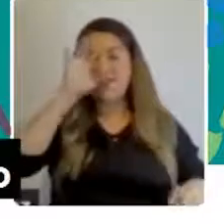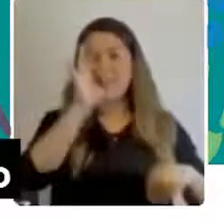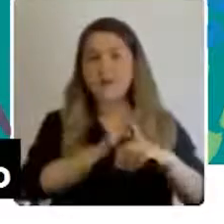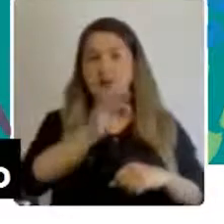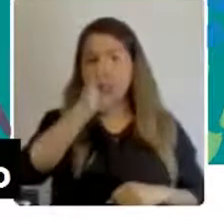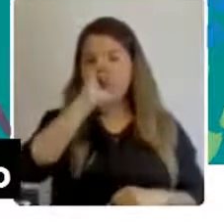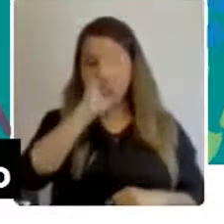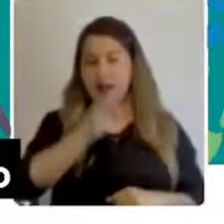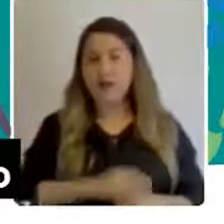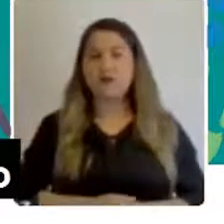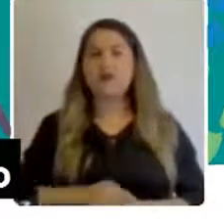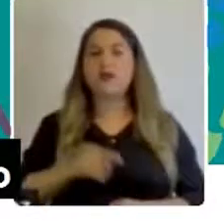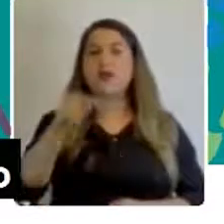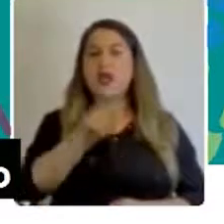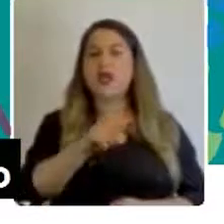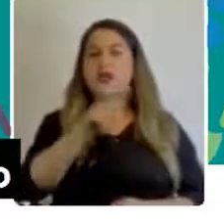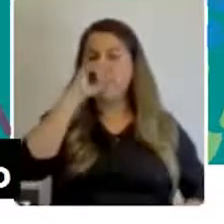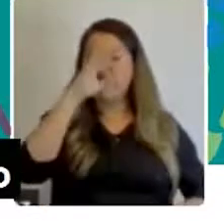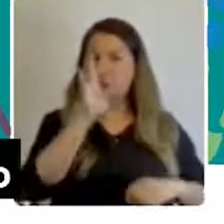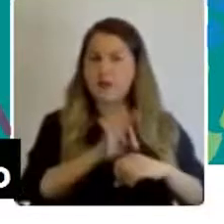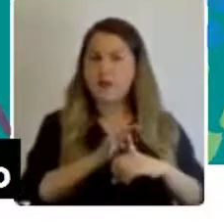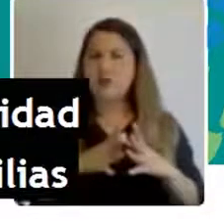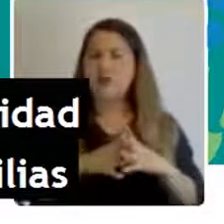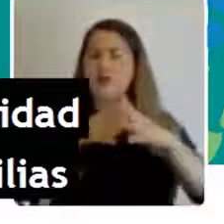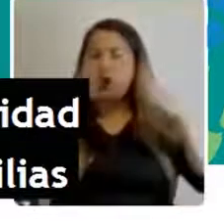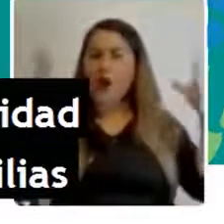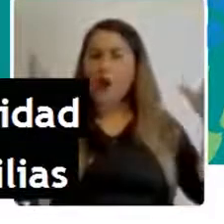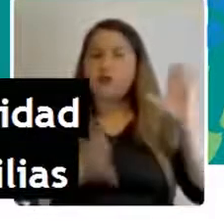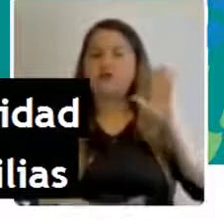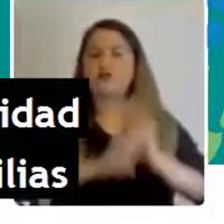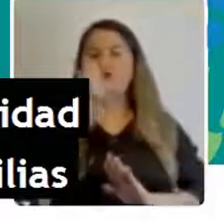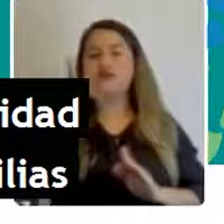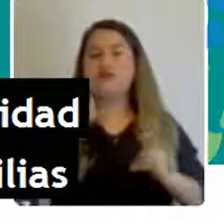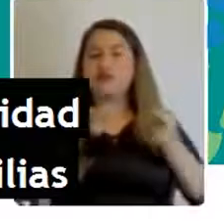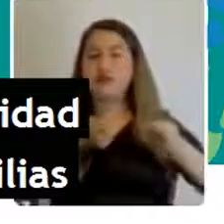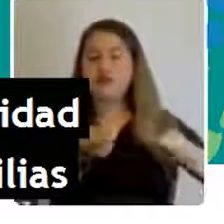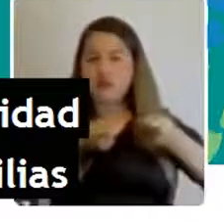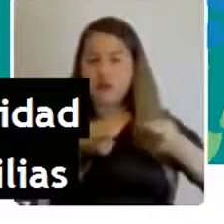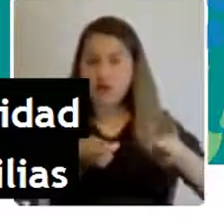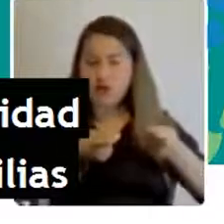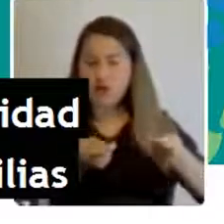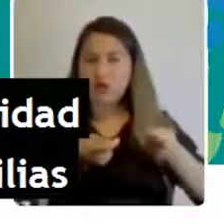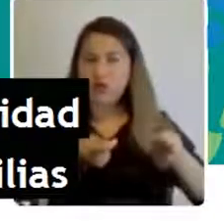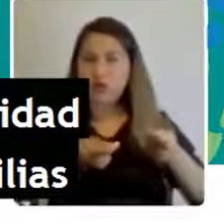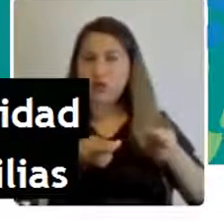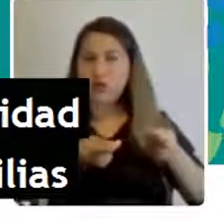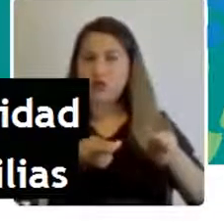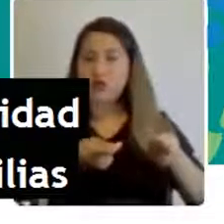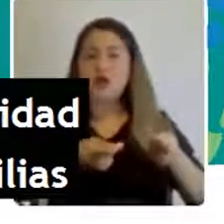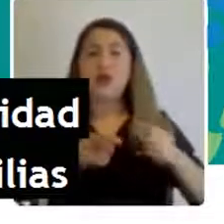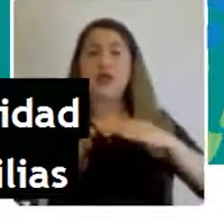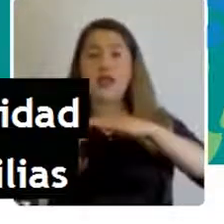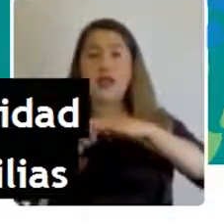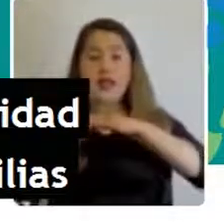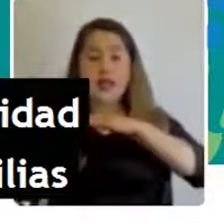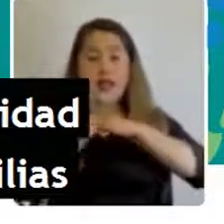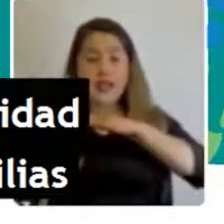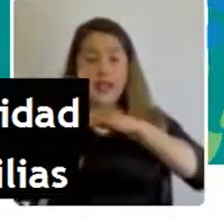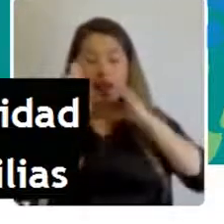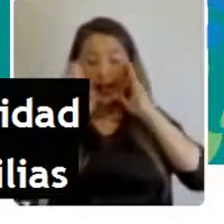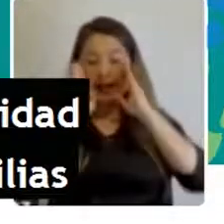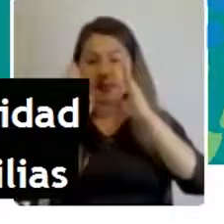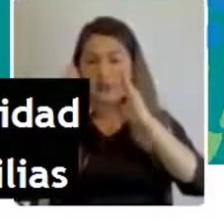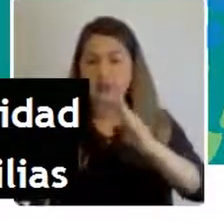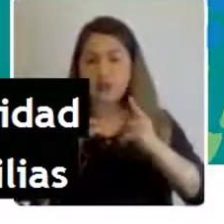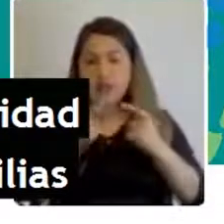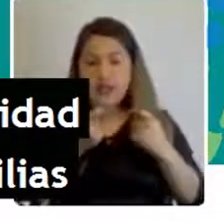Son enfermedades de muy alto costo, como ya saben. And a loss of productivity, both for the patient